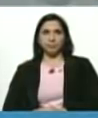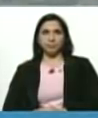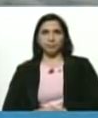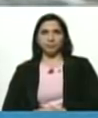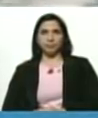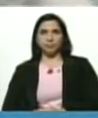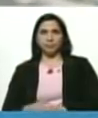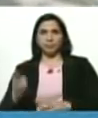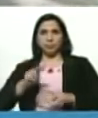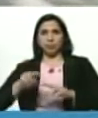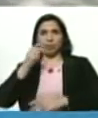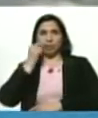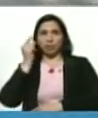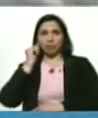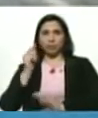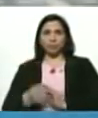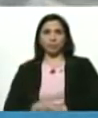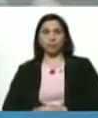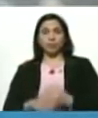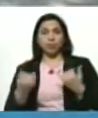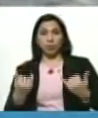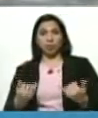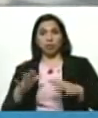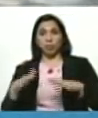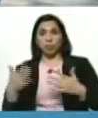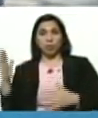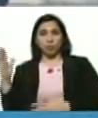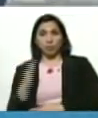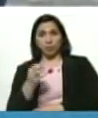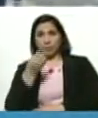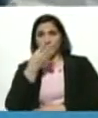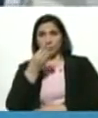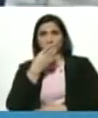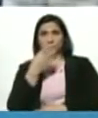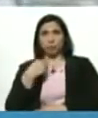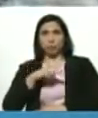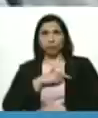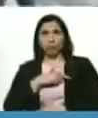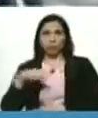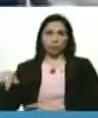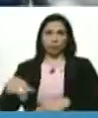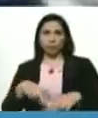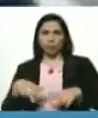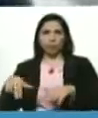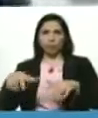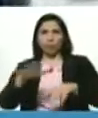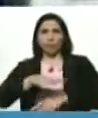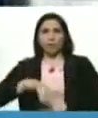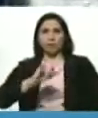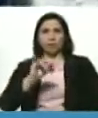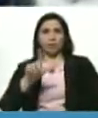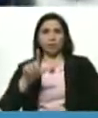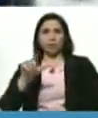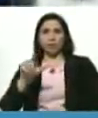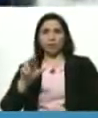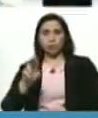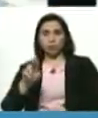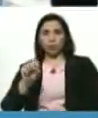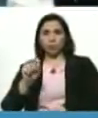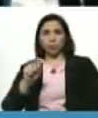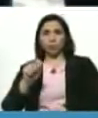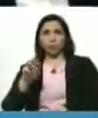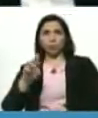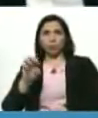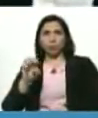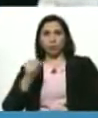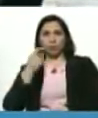los niños y niñas ahorita cuando venía el parase miraflores nos venimos por los ilustres verdad si les paseamos los ilustres habían niños niñas